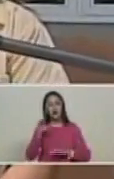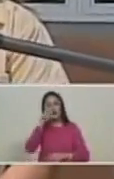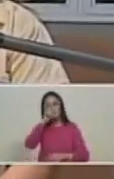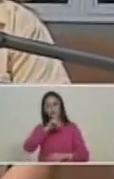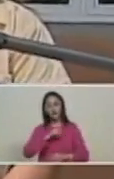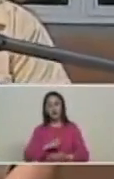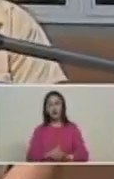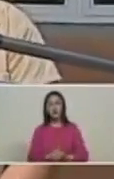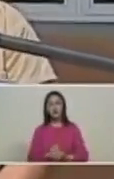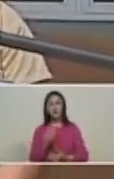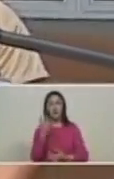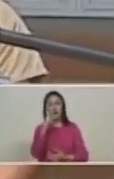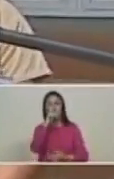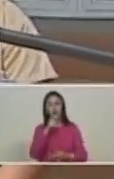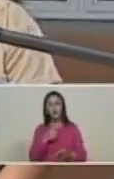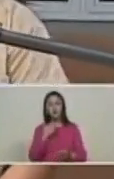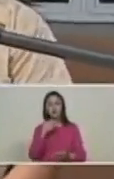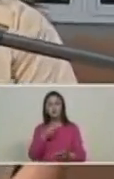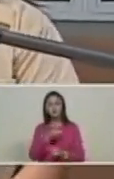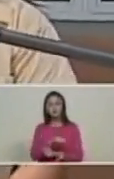esta institución.